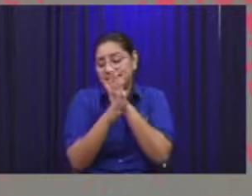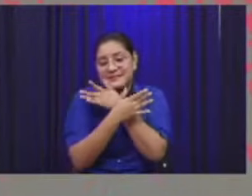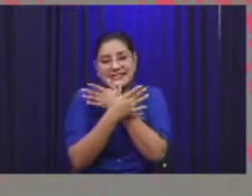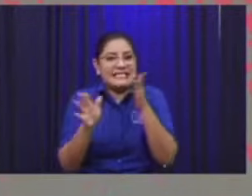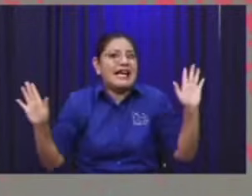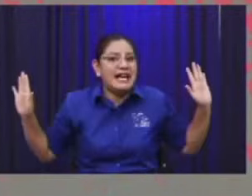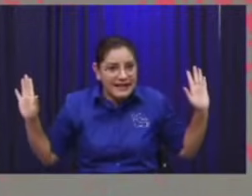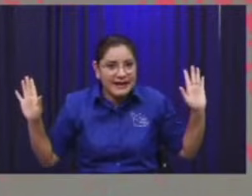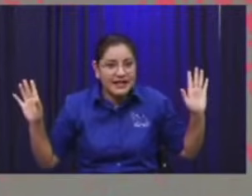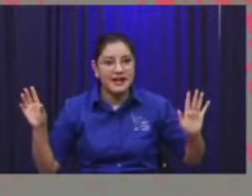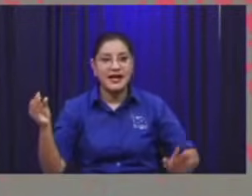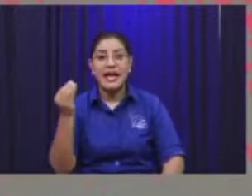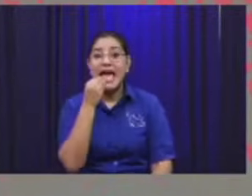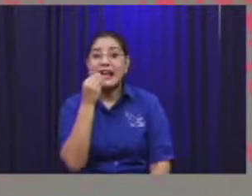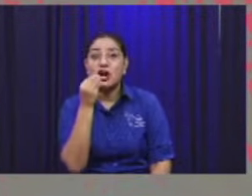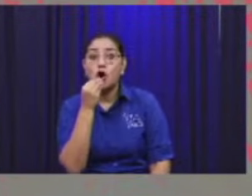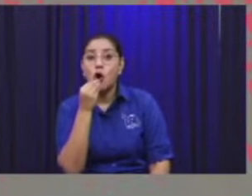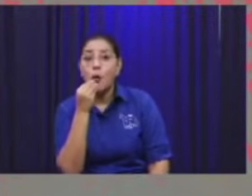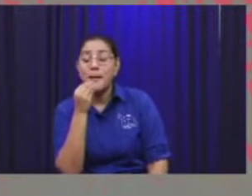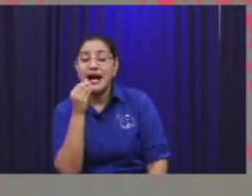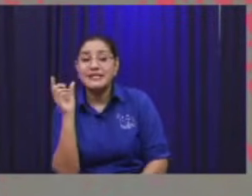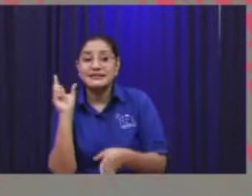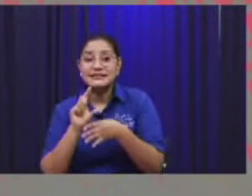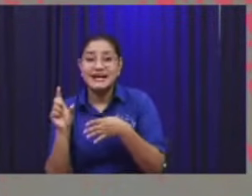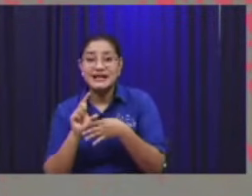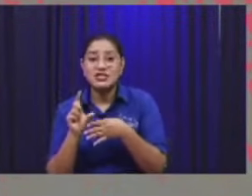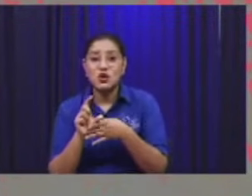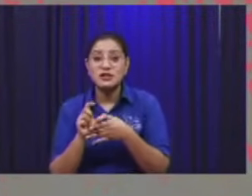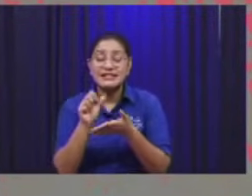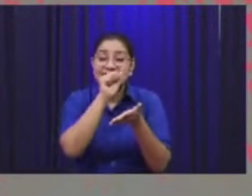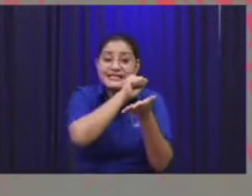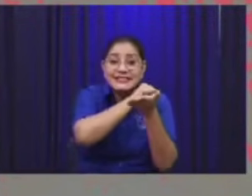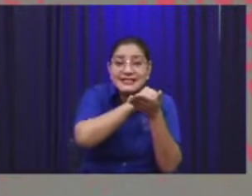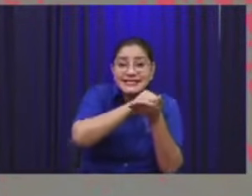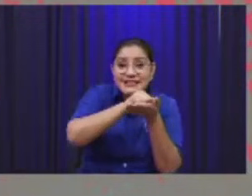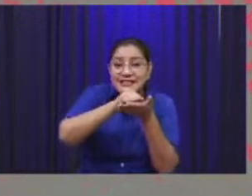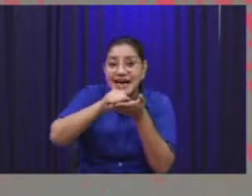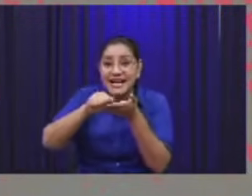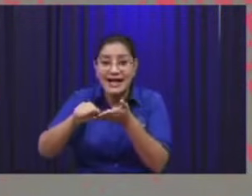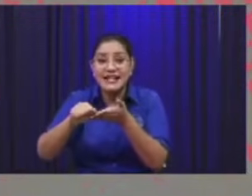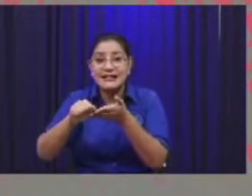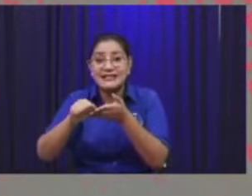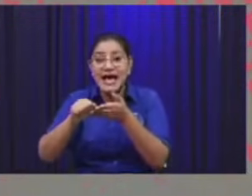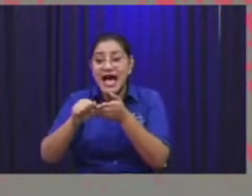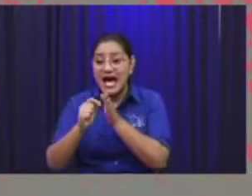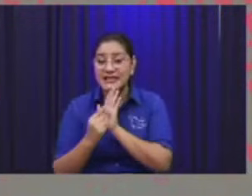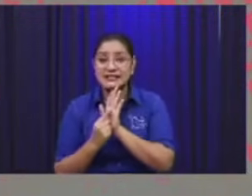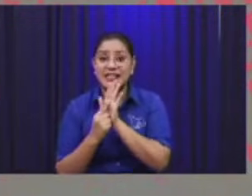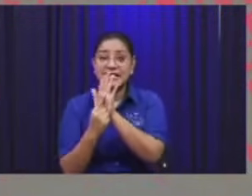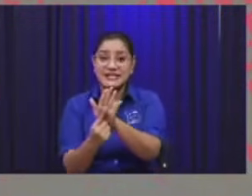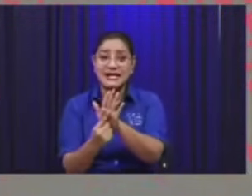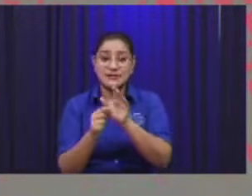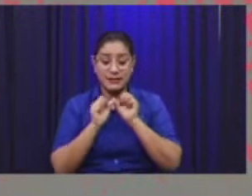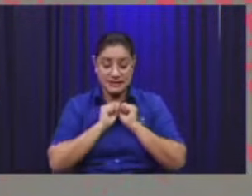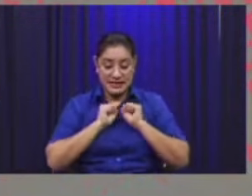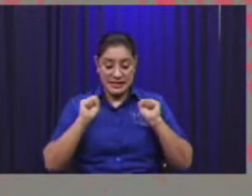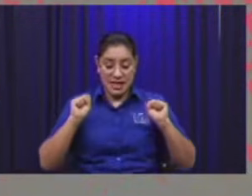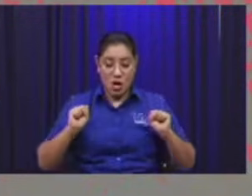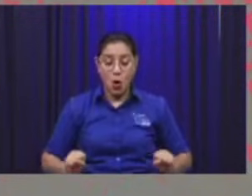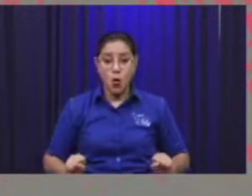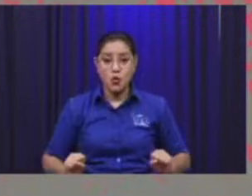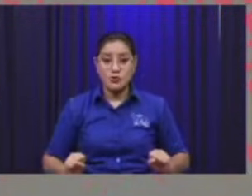que no coman de las cosas sagradas hasta que haya un sacerdote con el orín